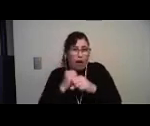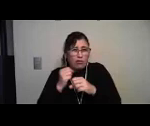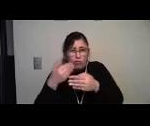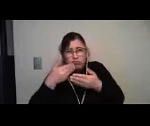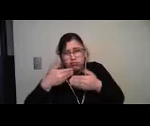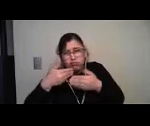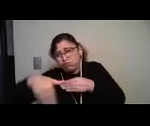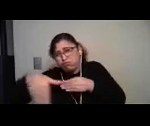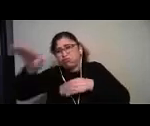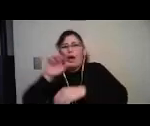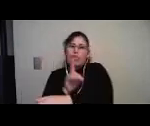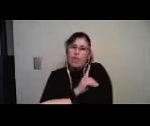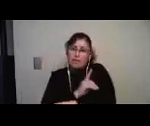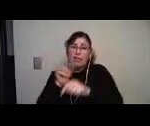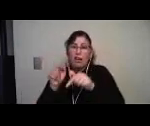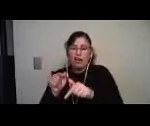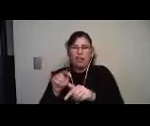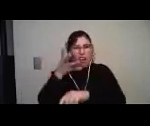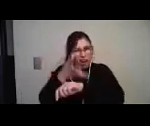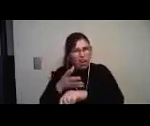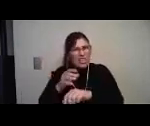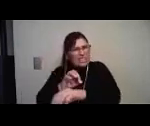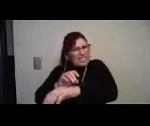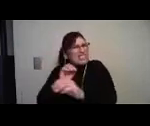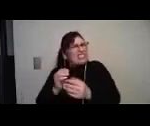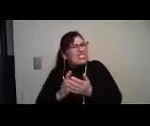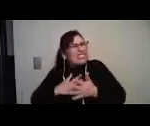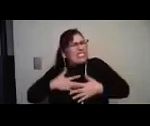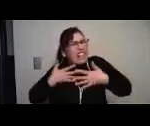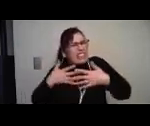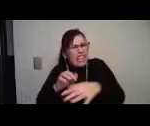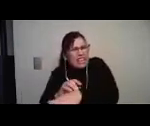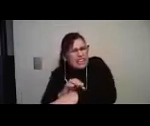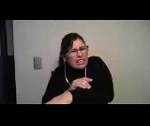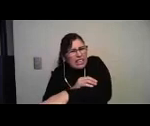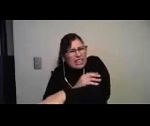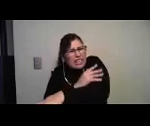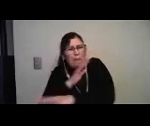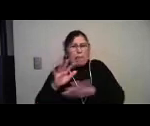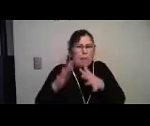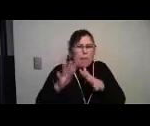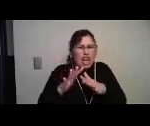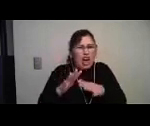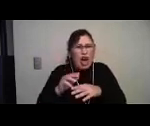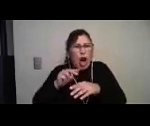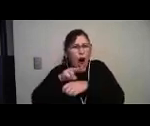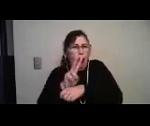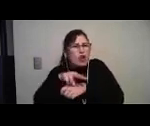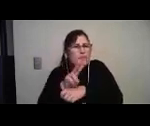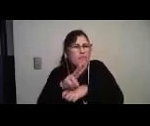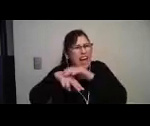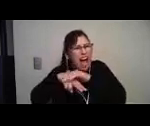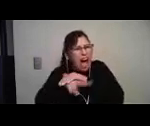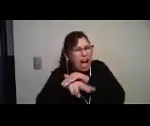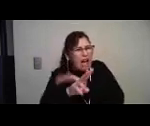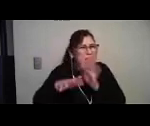hormigueo, ¿cierto? Tienen alteraciones de sensibilidad de los pies, especialmente en miembros inferiores, ¿cierto? Mucho calor, aumento de temperatura, ¿ya? Y eso